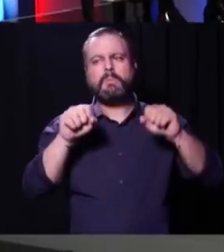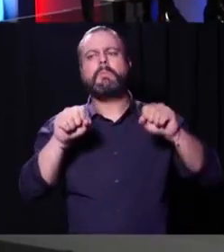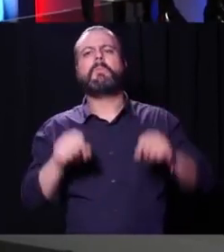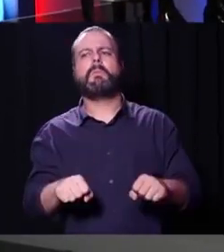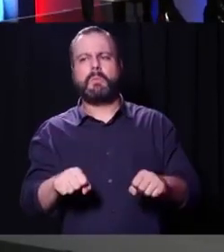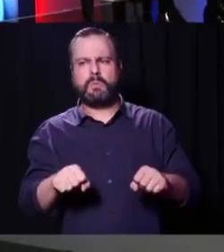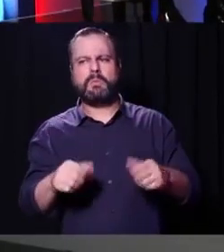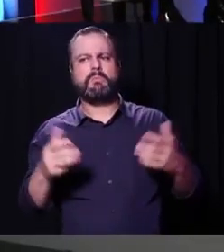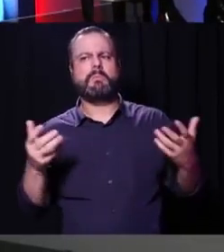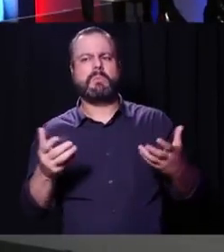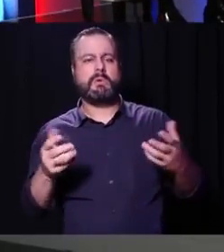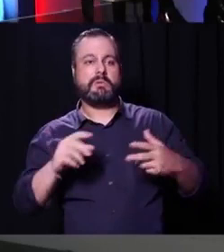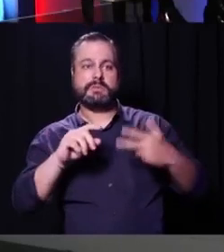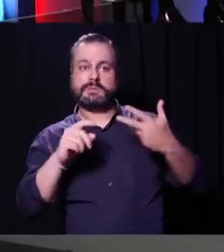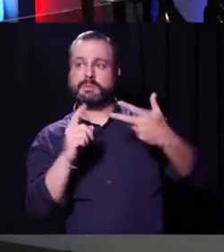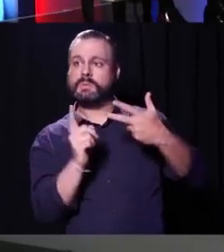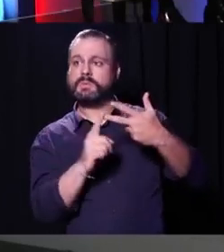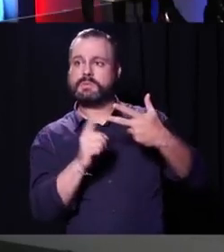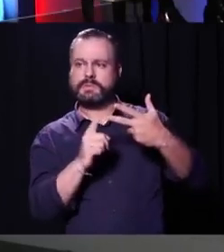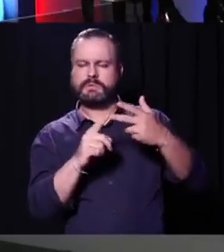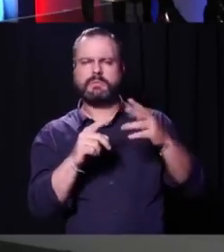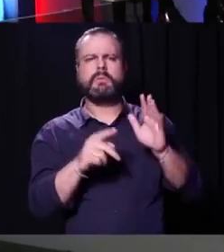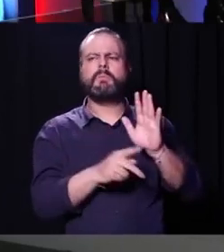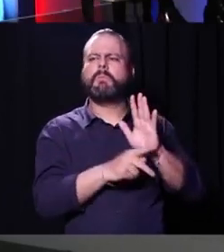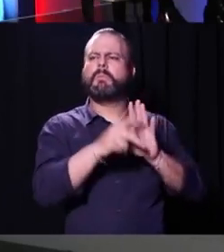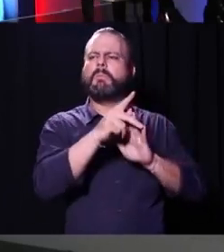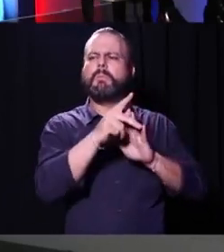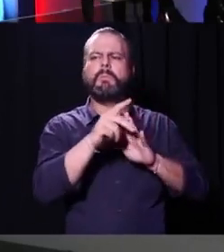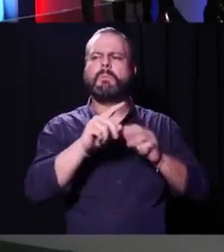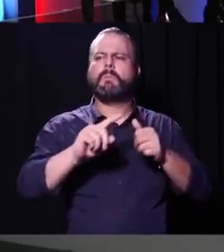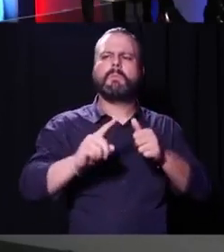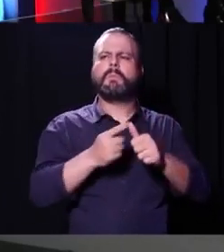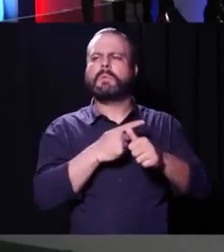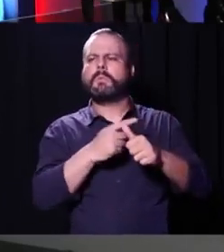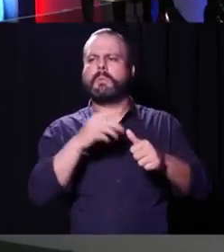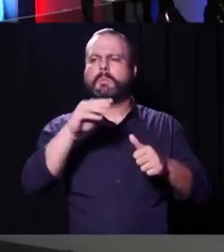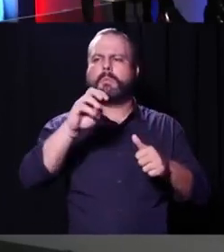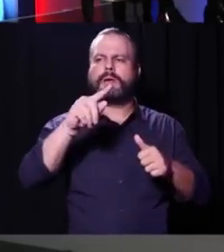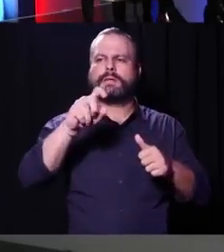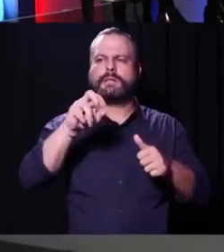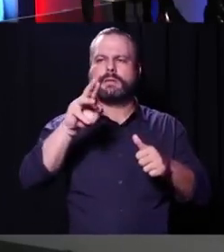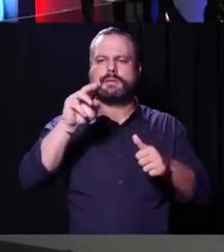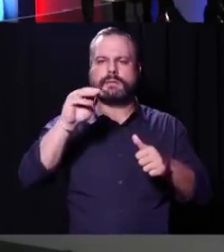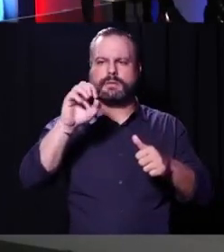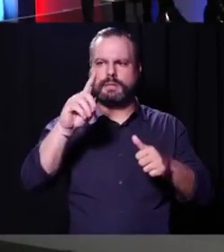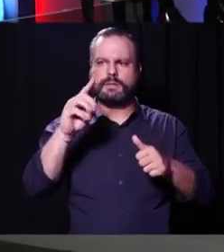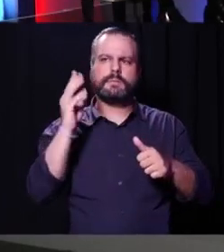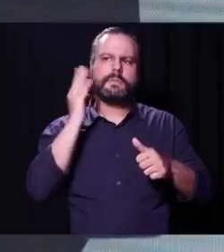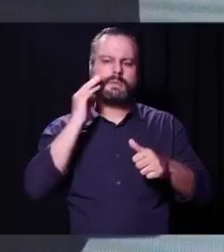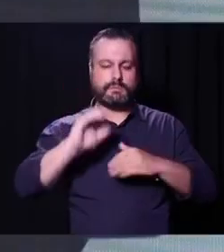Podría ser, estás hablando del tercer programa, que es enfermedad y maternidad. Claro. Podría ser, pero ese es un programa que tiene alrededor de